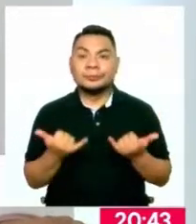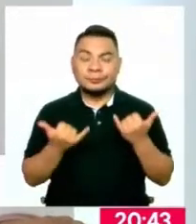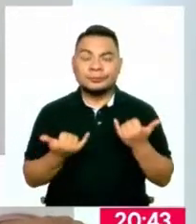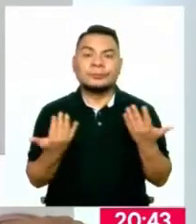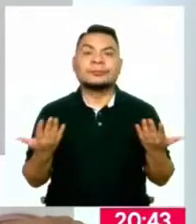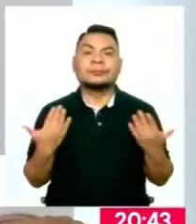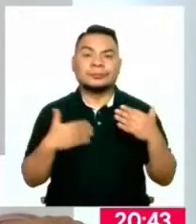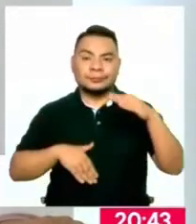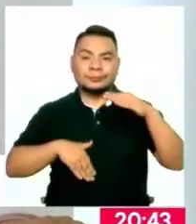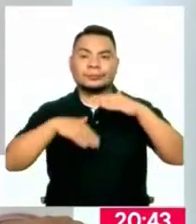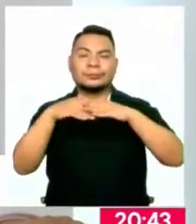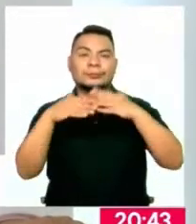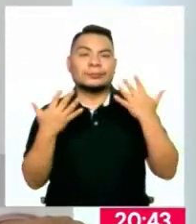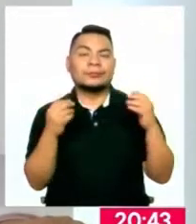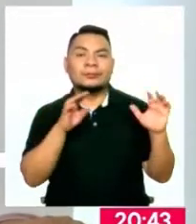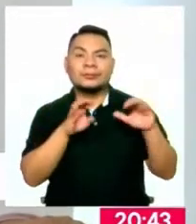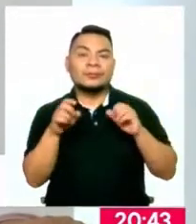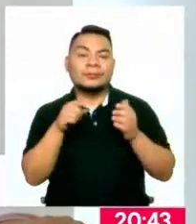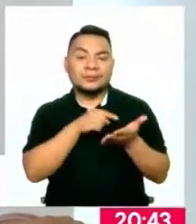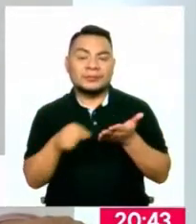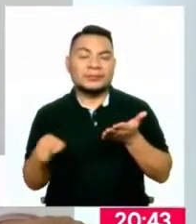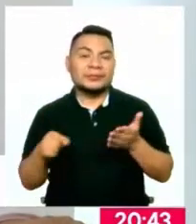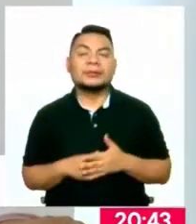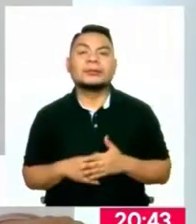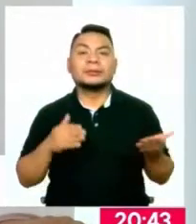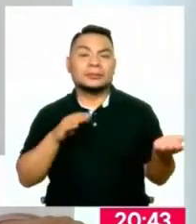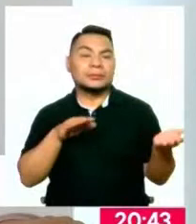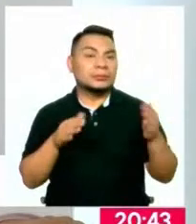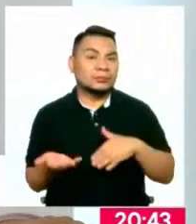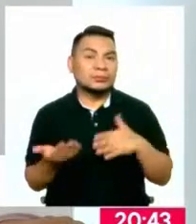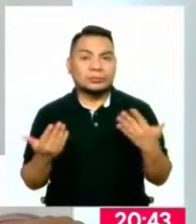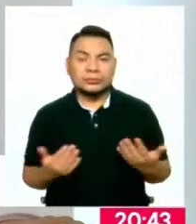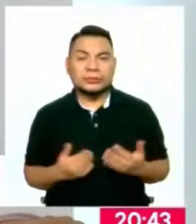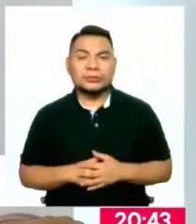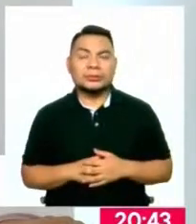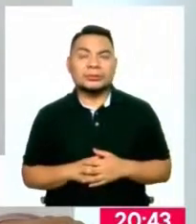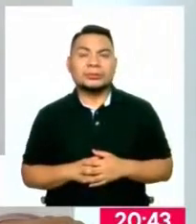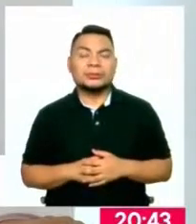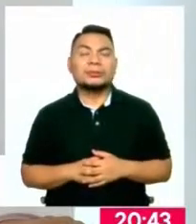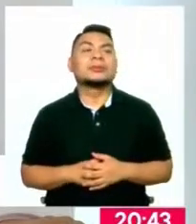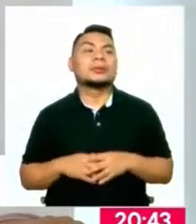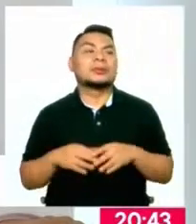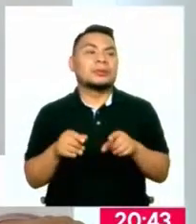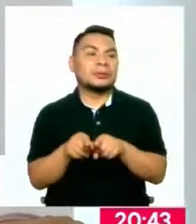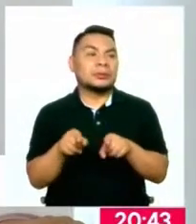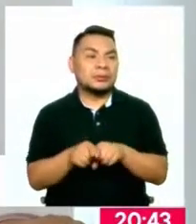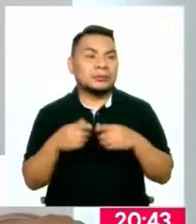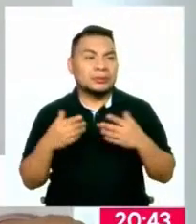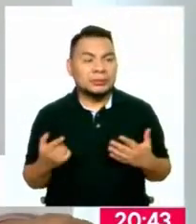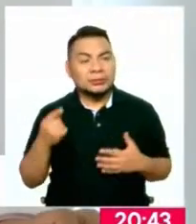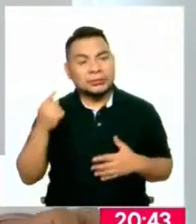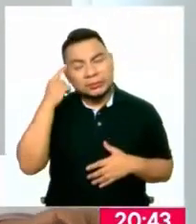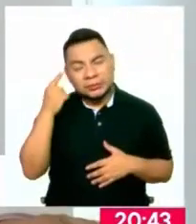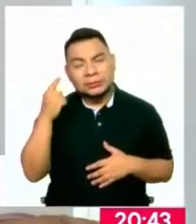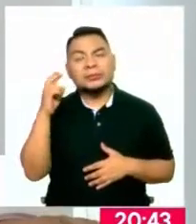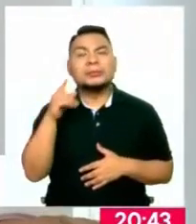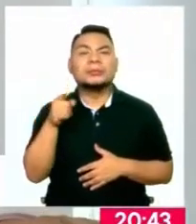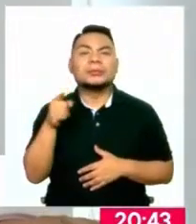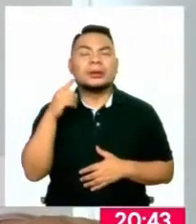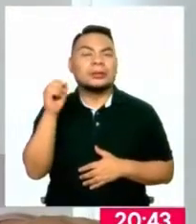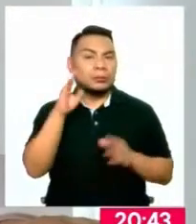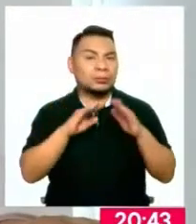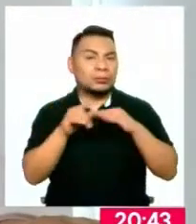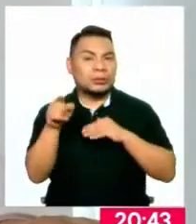Actualmente ya estamos bordeando los 900 fallecidos semanales. También ya es preocupante esta situación.